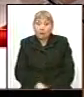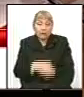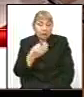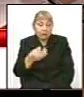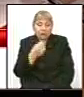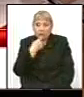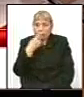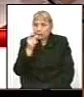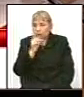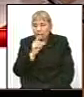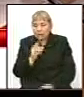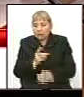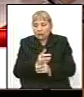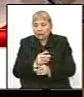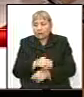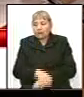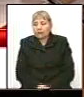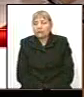medida no la podemos respaldar.